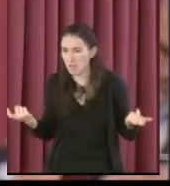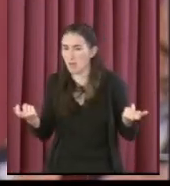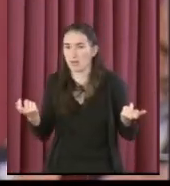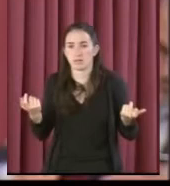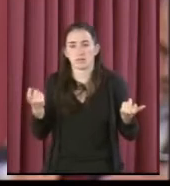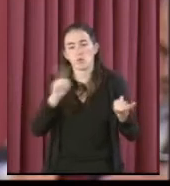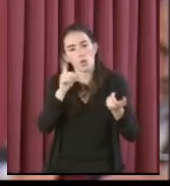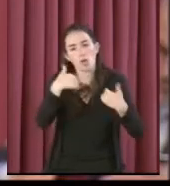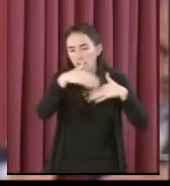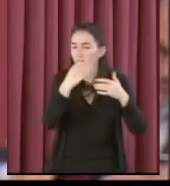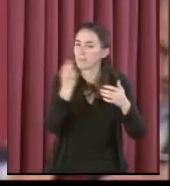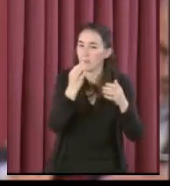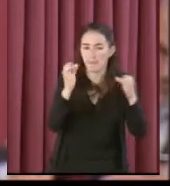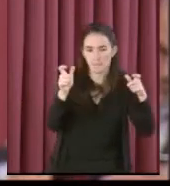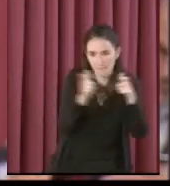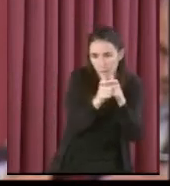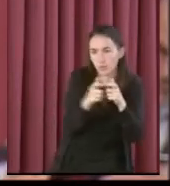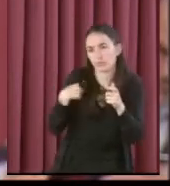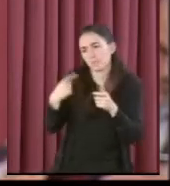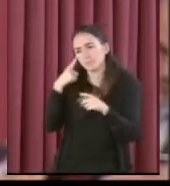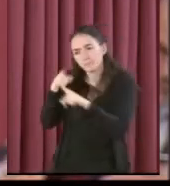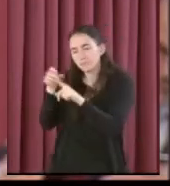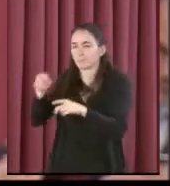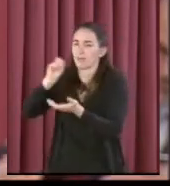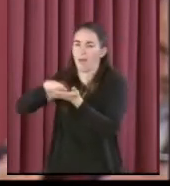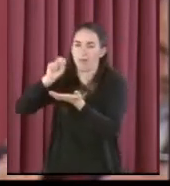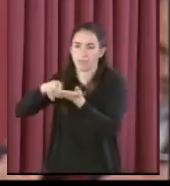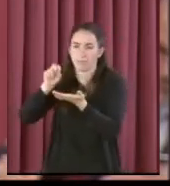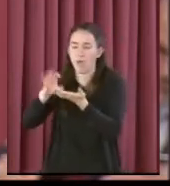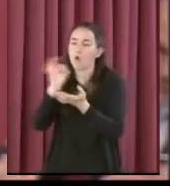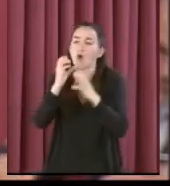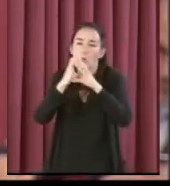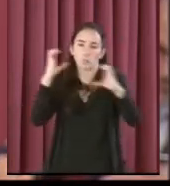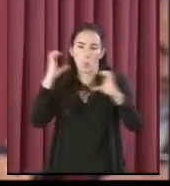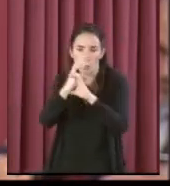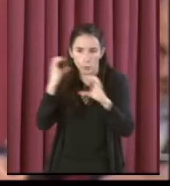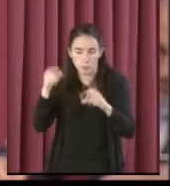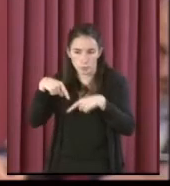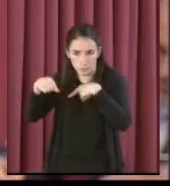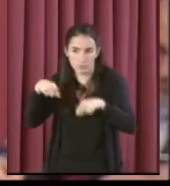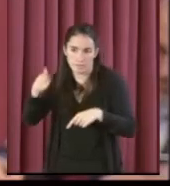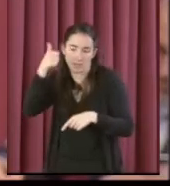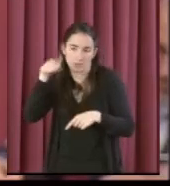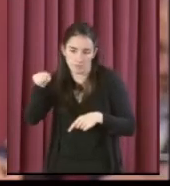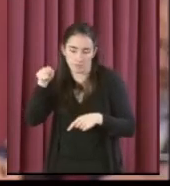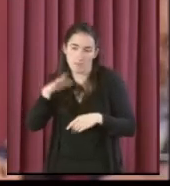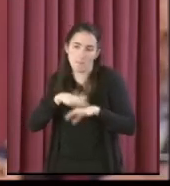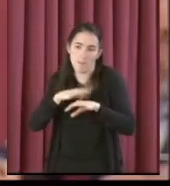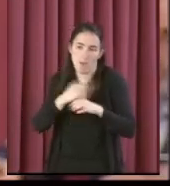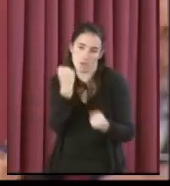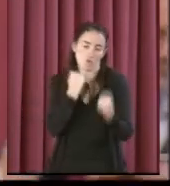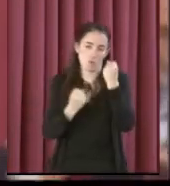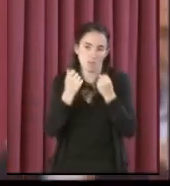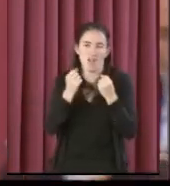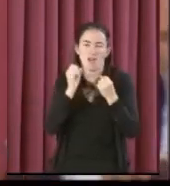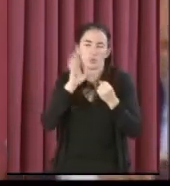Se apuesta de forma permeable por medios de transporte más sostenibles y se prioriza la creación de espacios para disfrute de los ciudadanos.